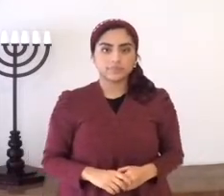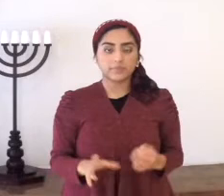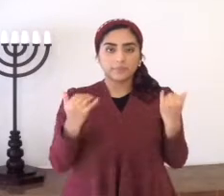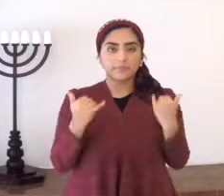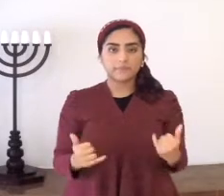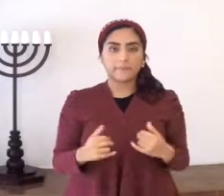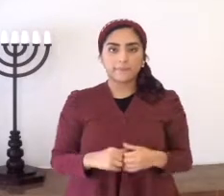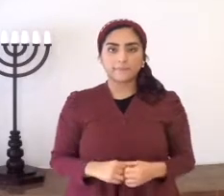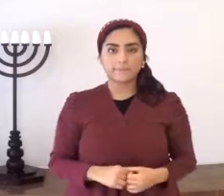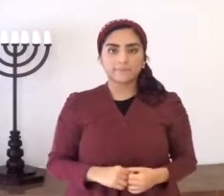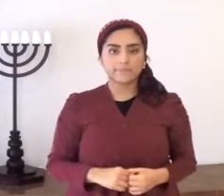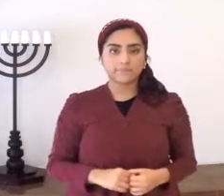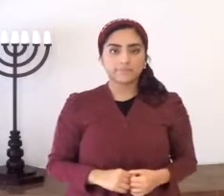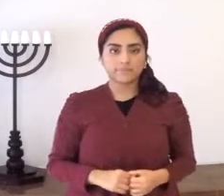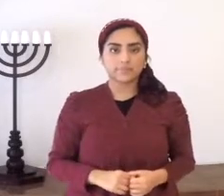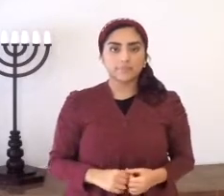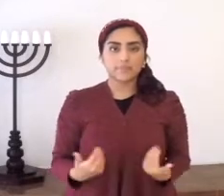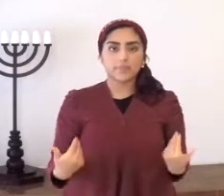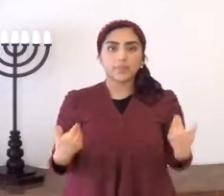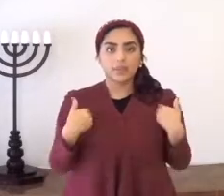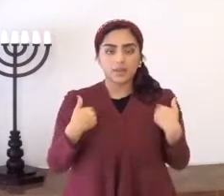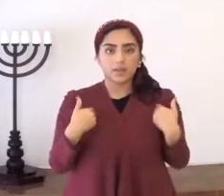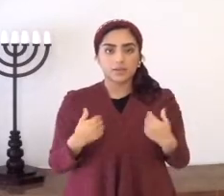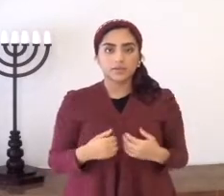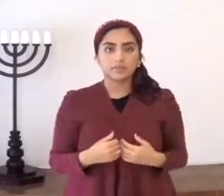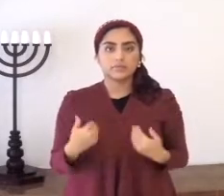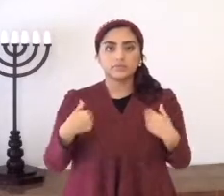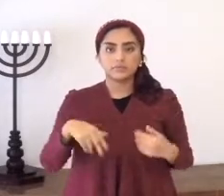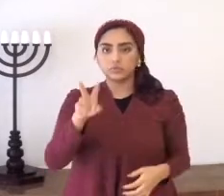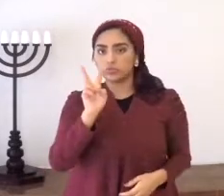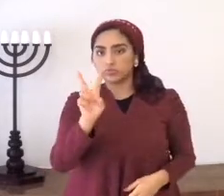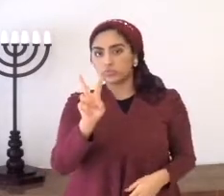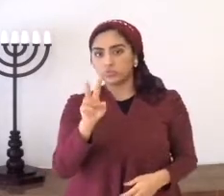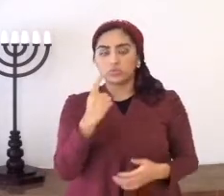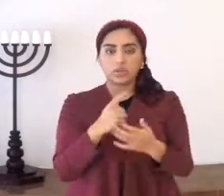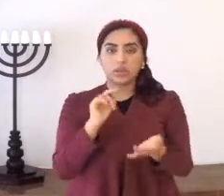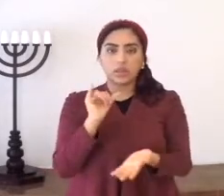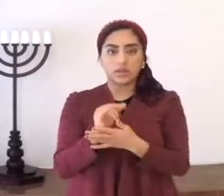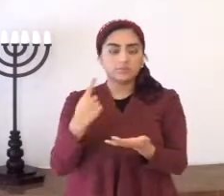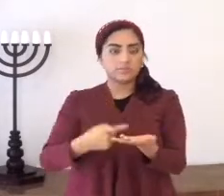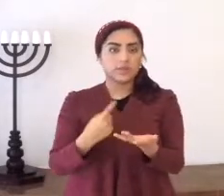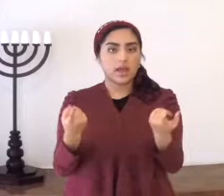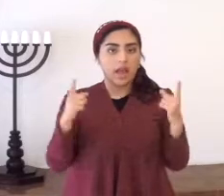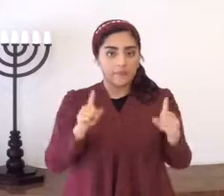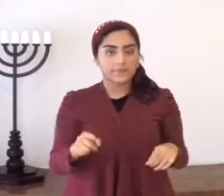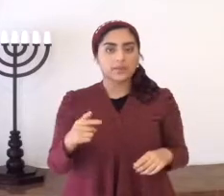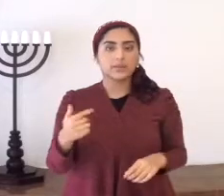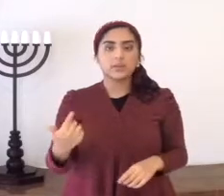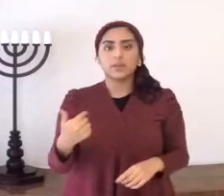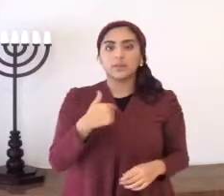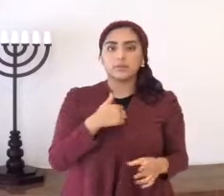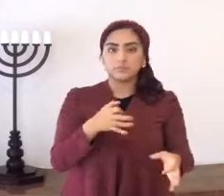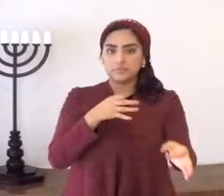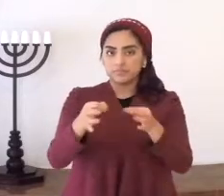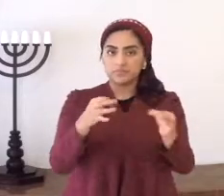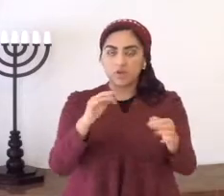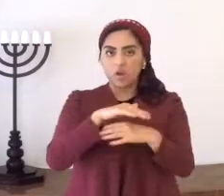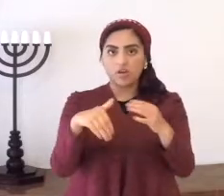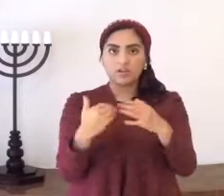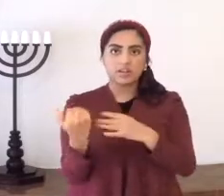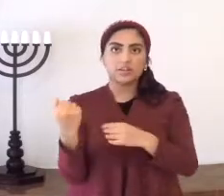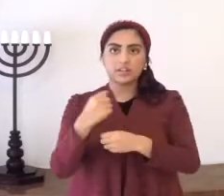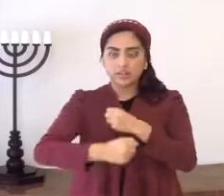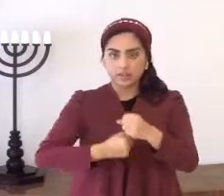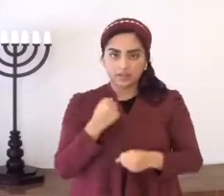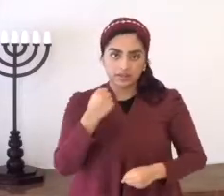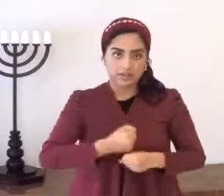Elohim. Ahora, hay dos situaciones que yo he venido ministrando durante todos